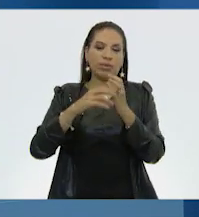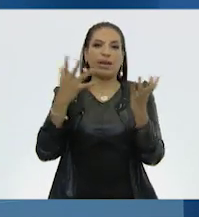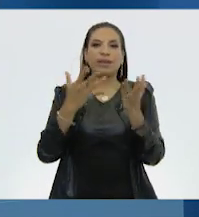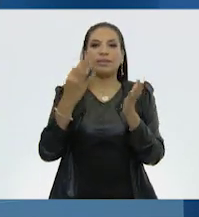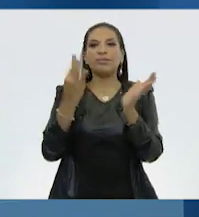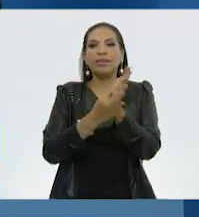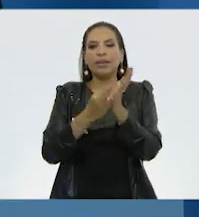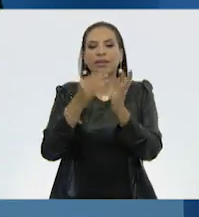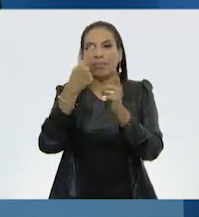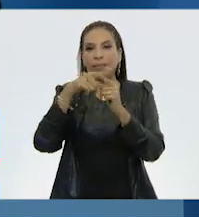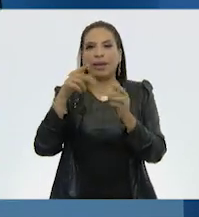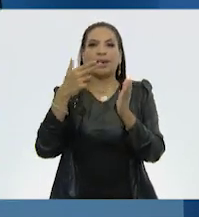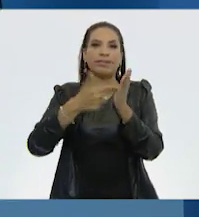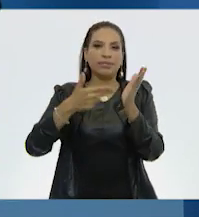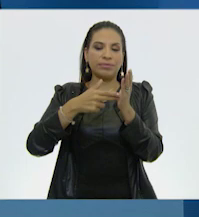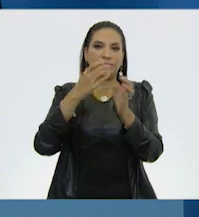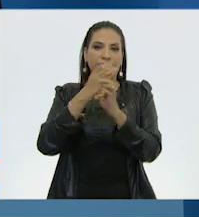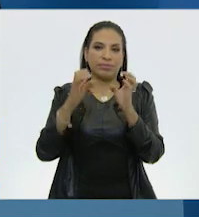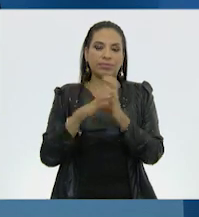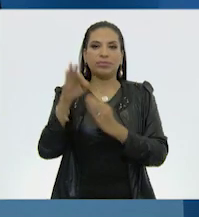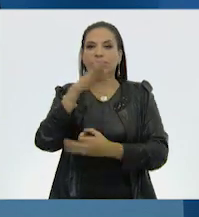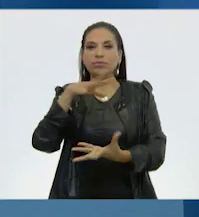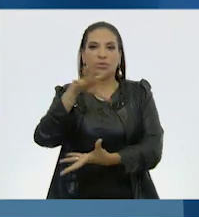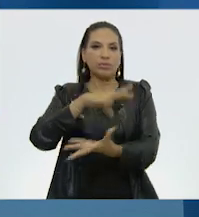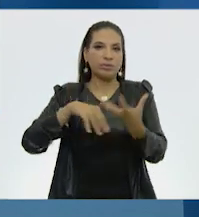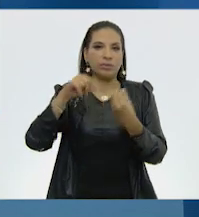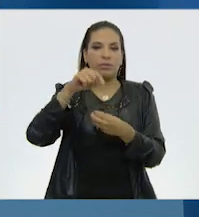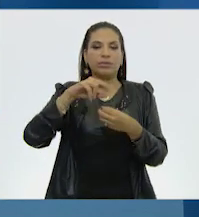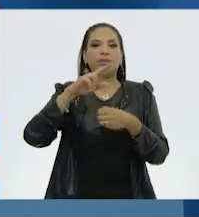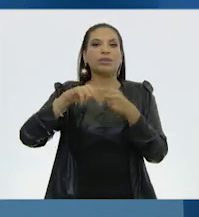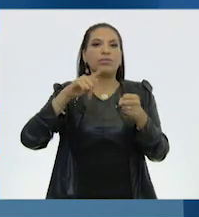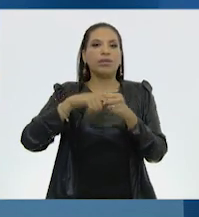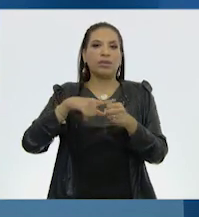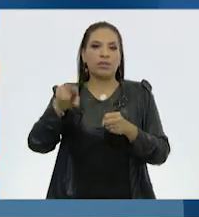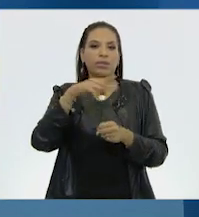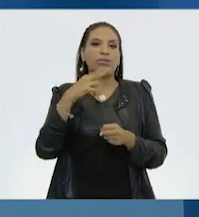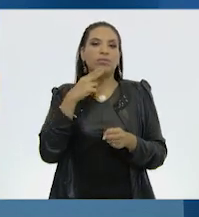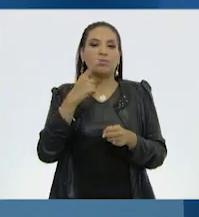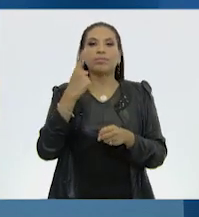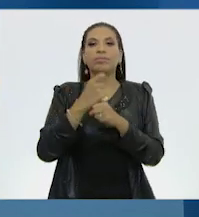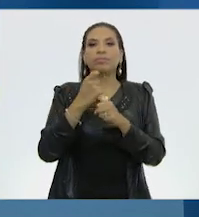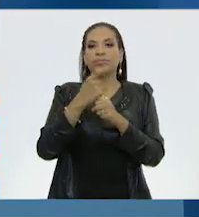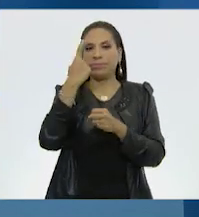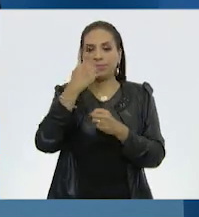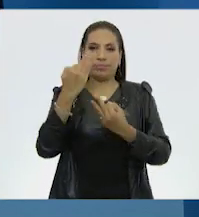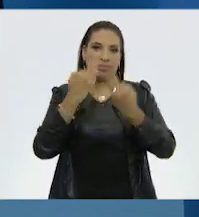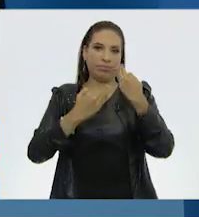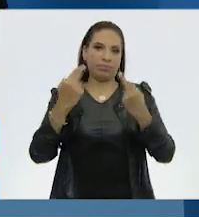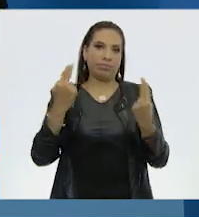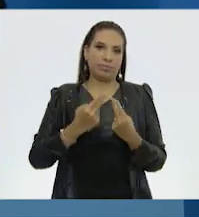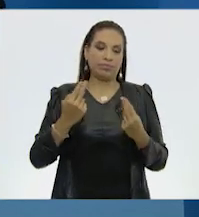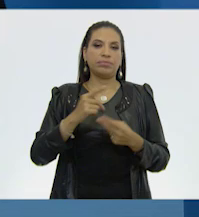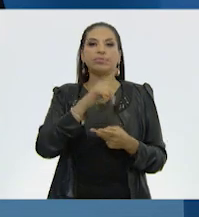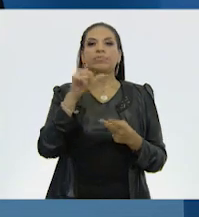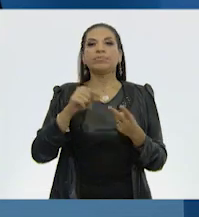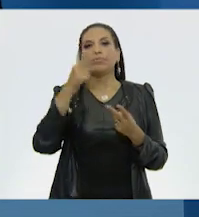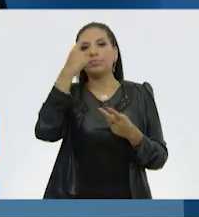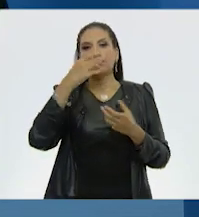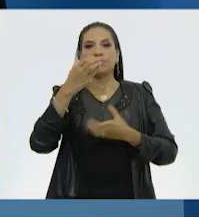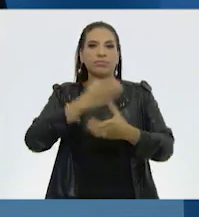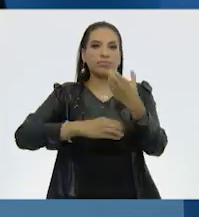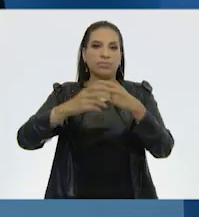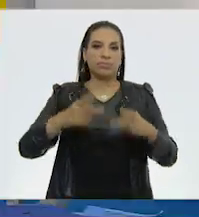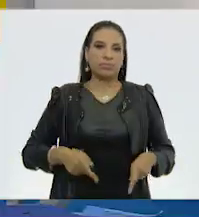herramientas. Hemos explotado todos los recursos naturales a nuestro alcance, primero para satisfacer necesidades y luego para el